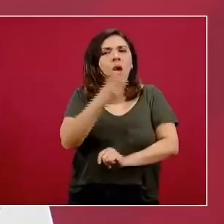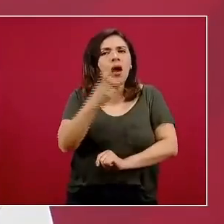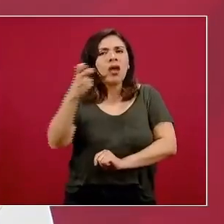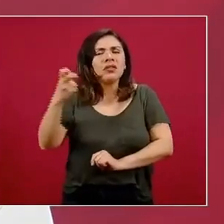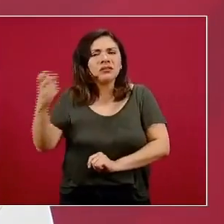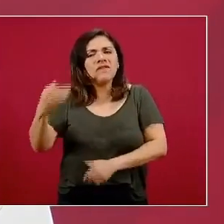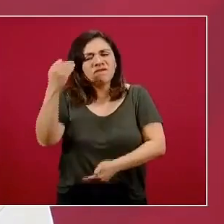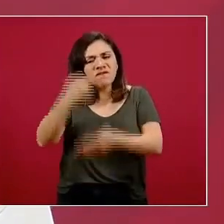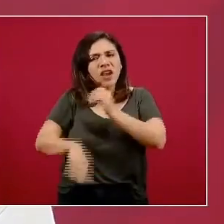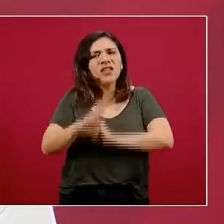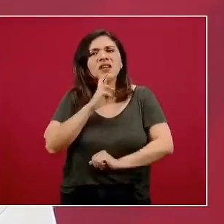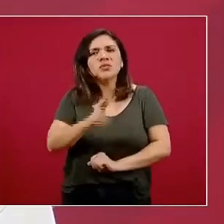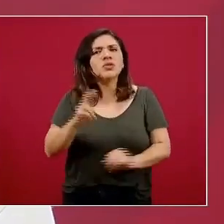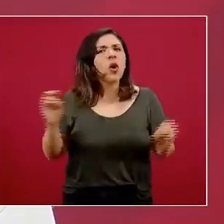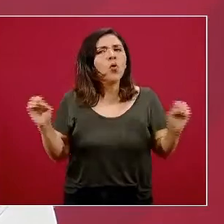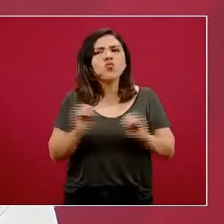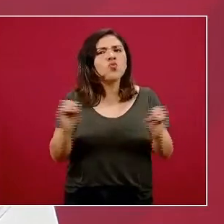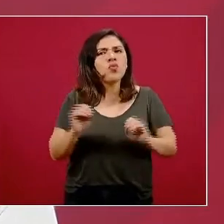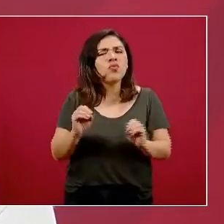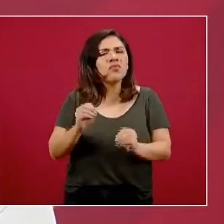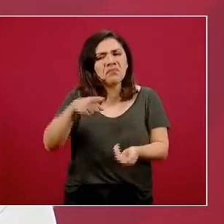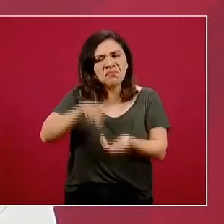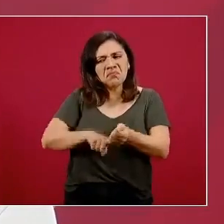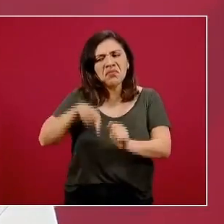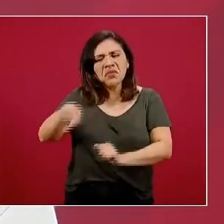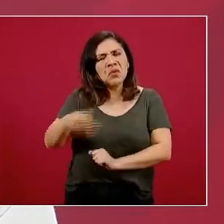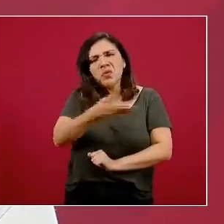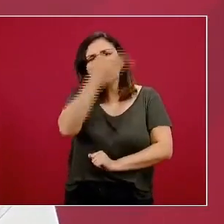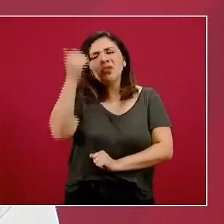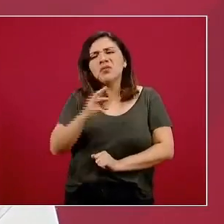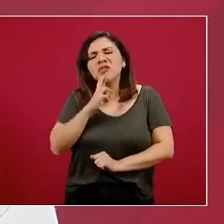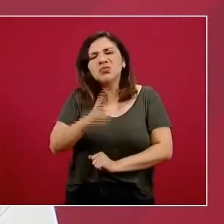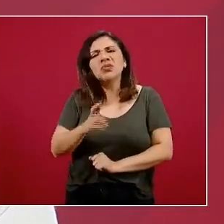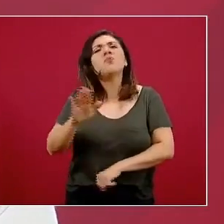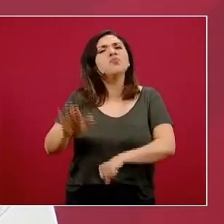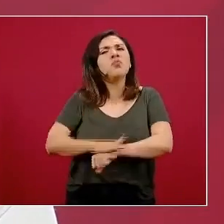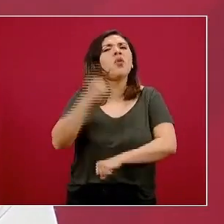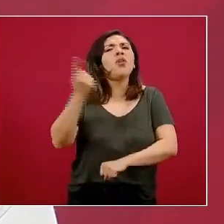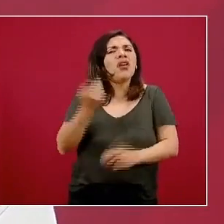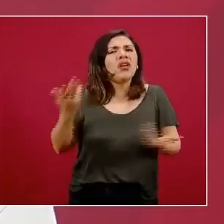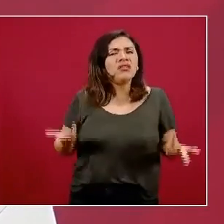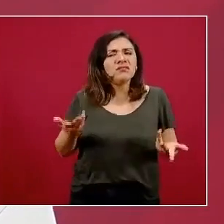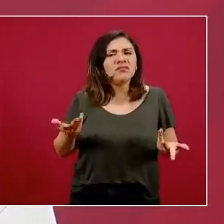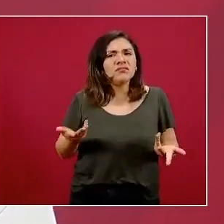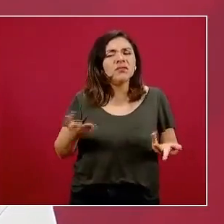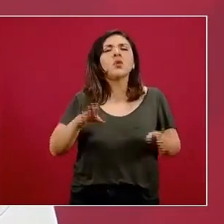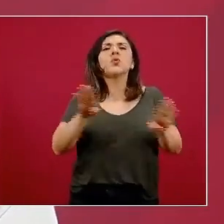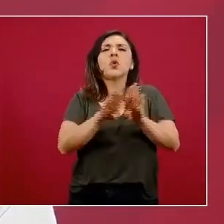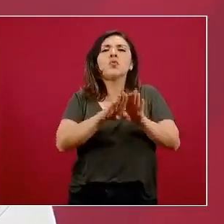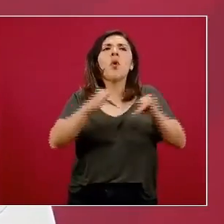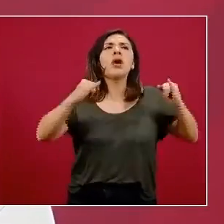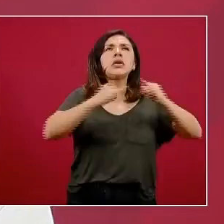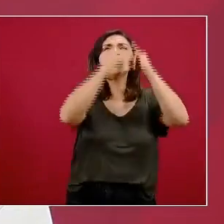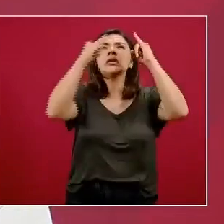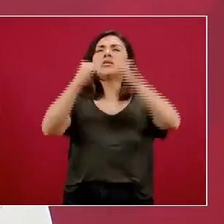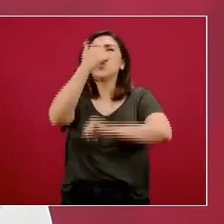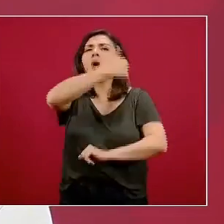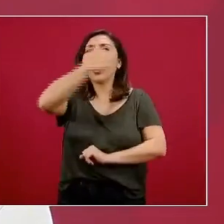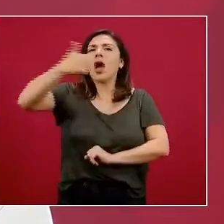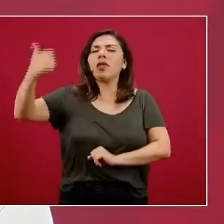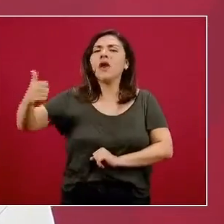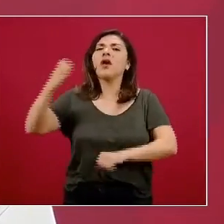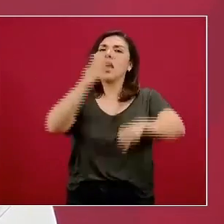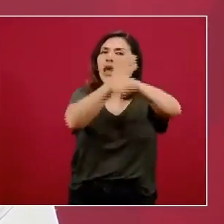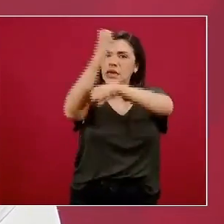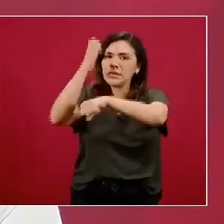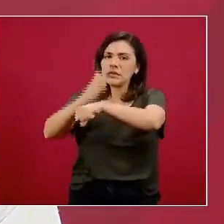están sin diagnóstico y por qué permanecen sin diagnóstico, cómo se distribuyen por institución y por entidad